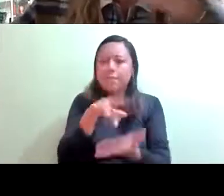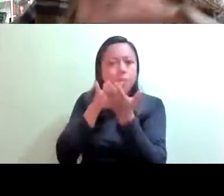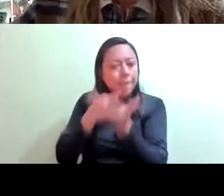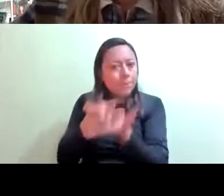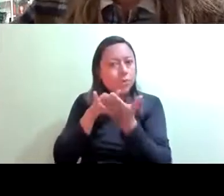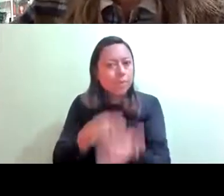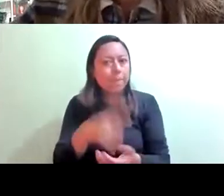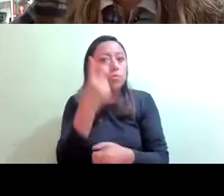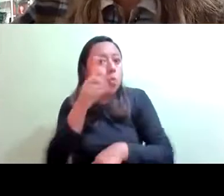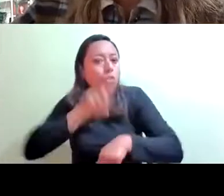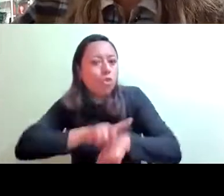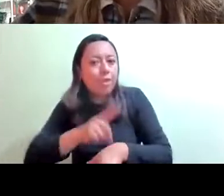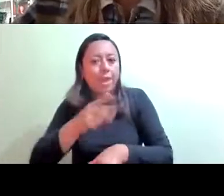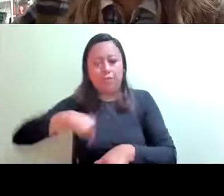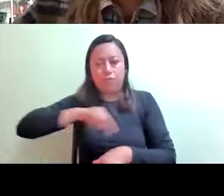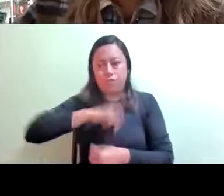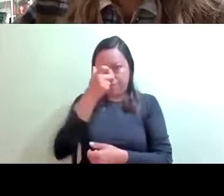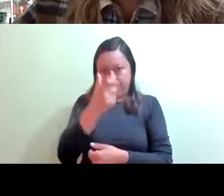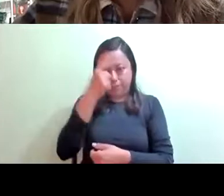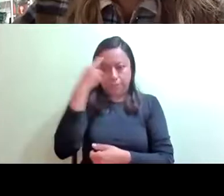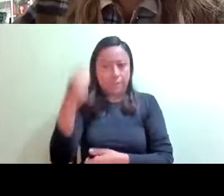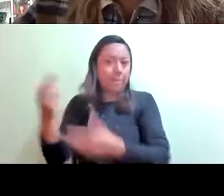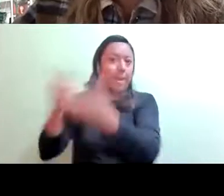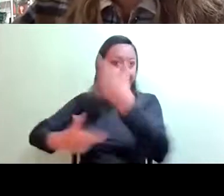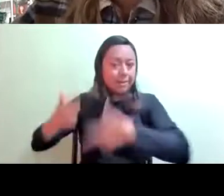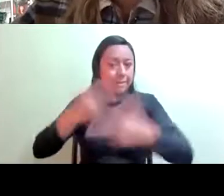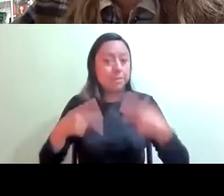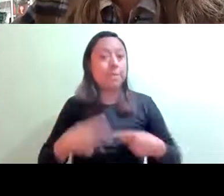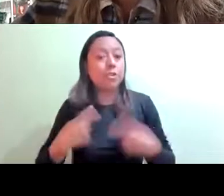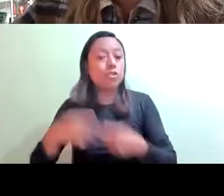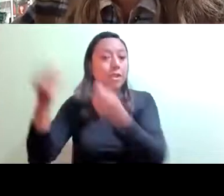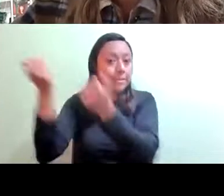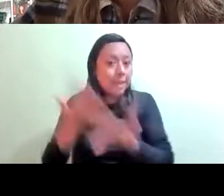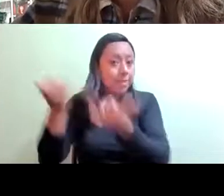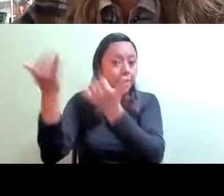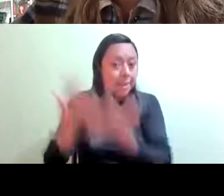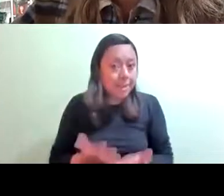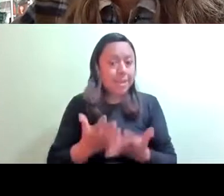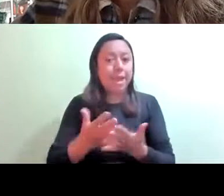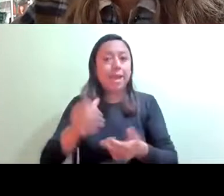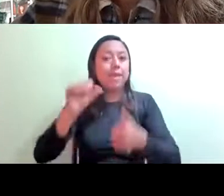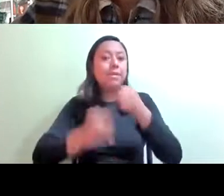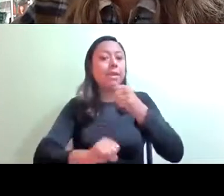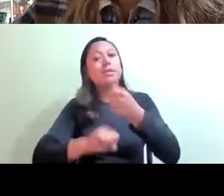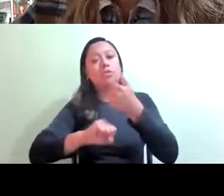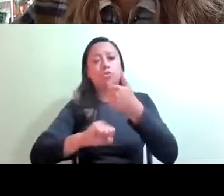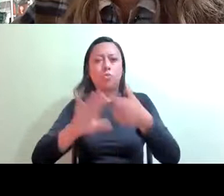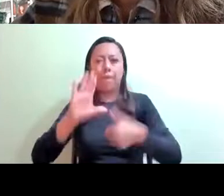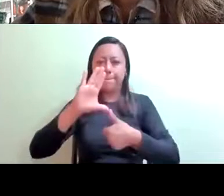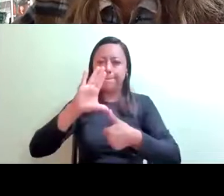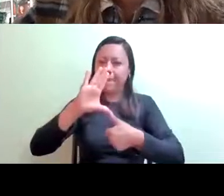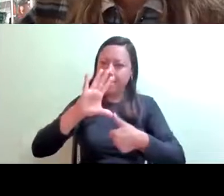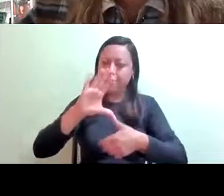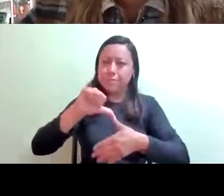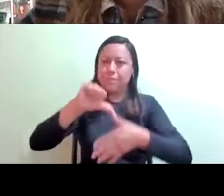nuestro salario para recibir a los migrantes que venían de Sudamérica y de Centroamérica, para recibirlos casi con